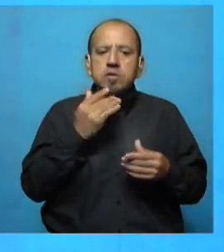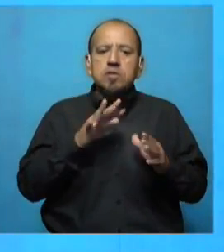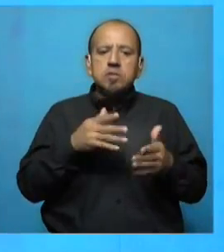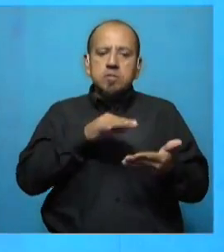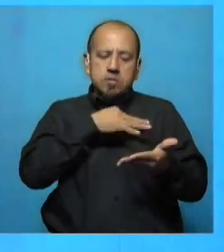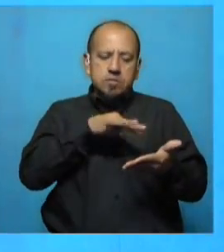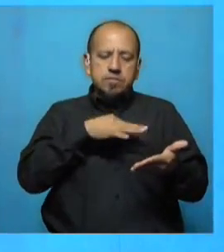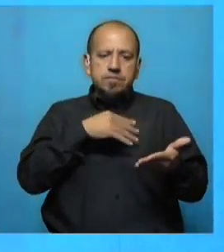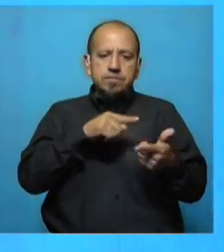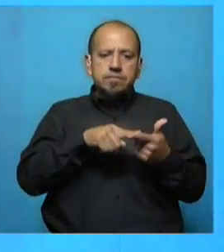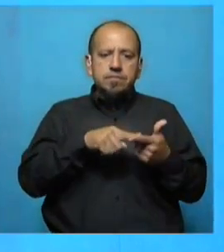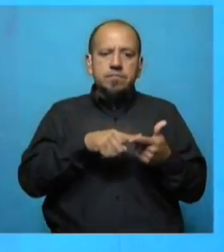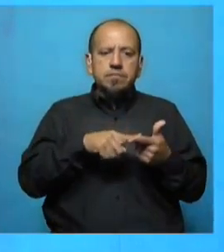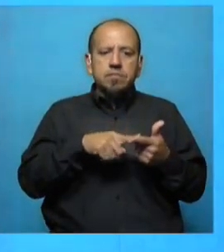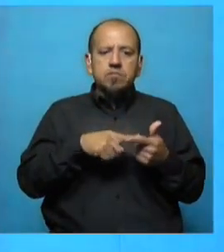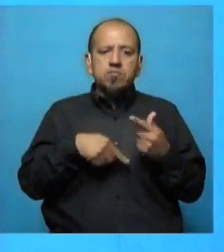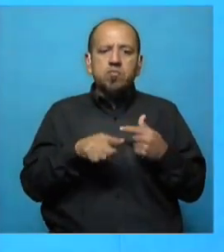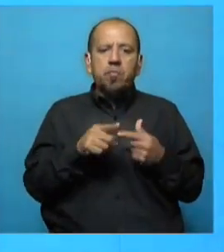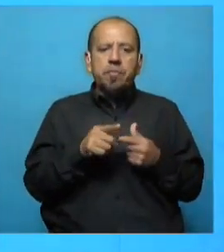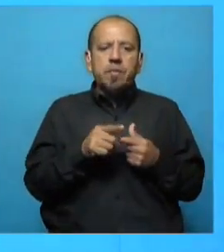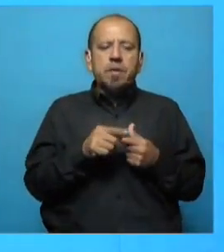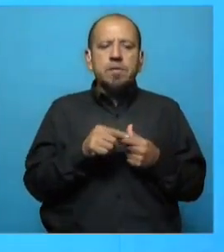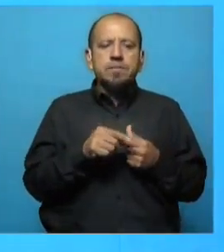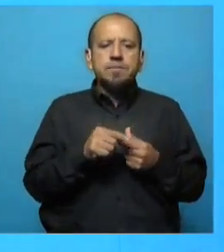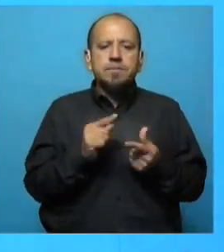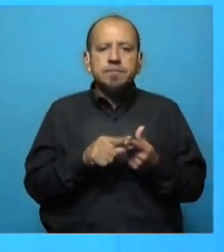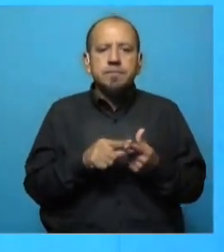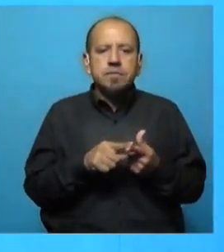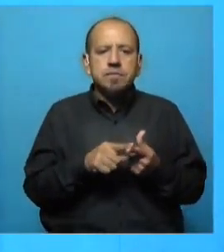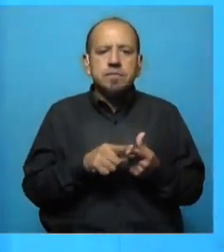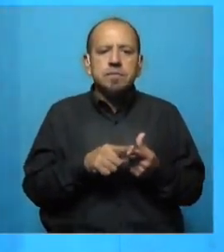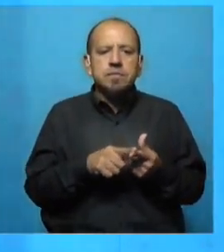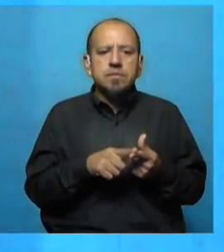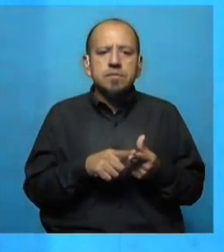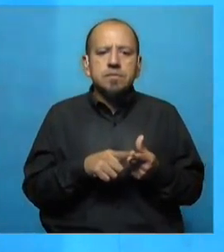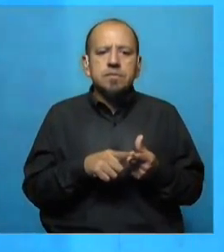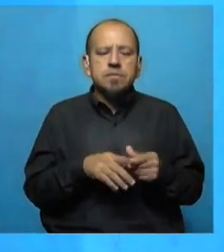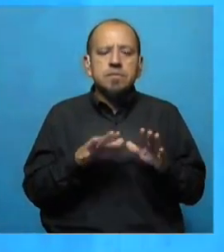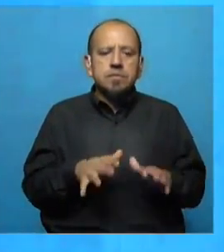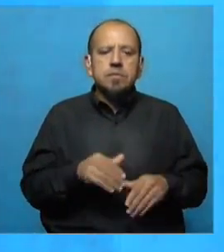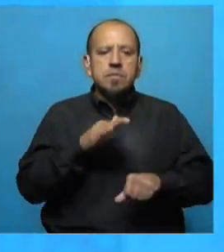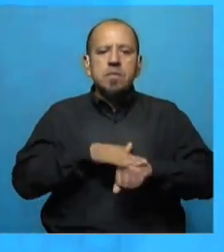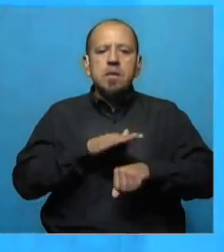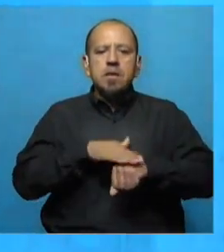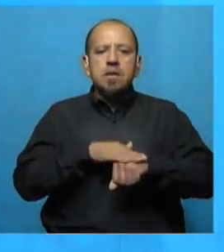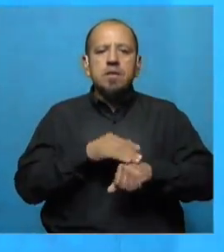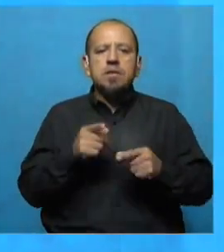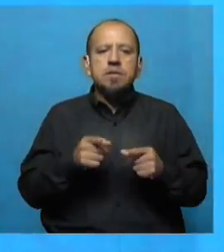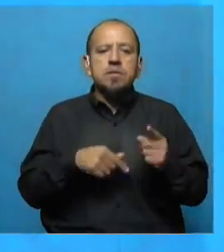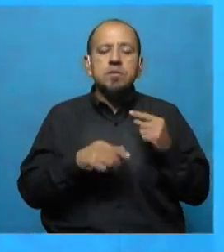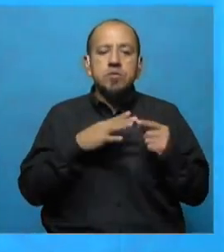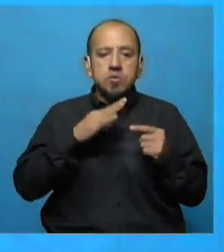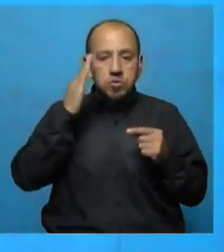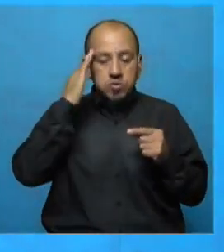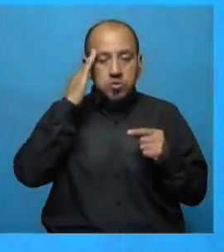y que no le puede gustar de lo que de lo que vos pusiste y después está la responsabilidad del comunicador yo soy